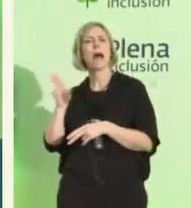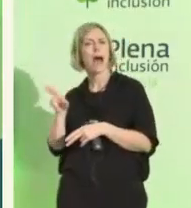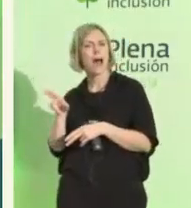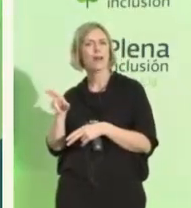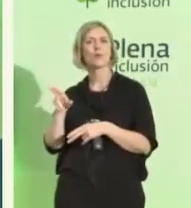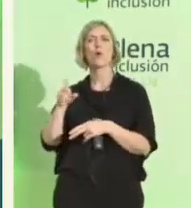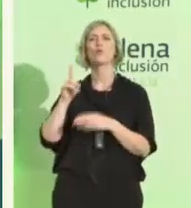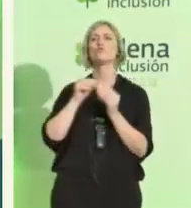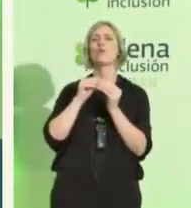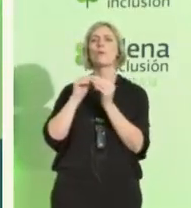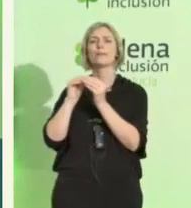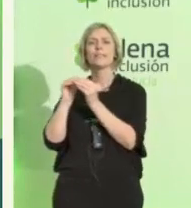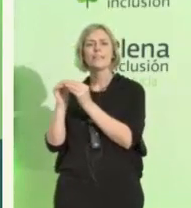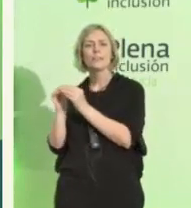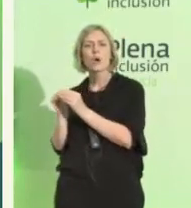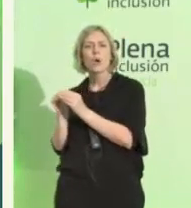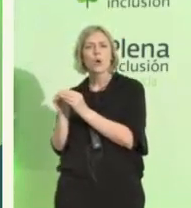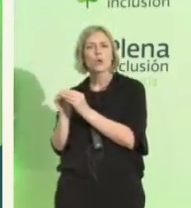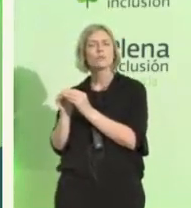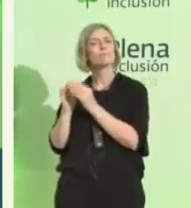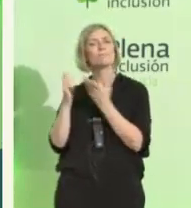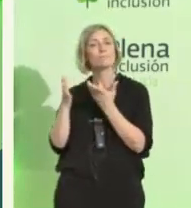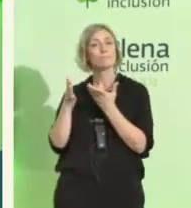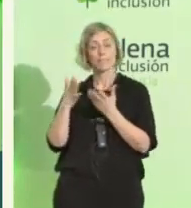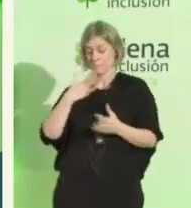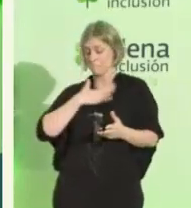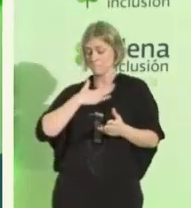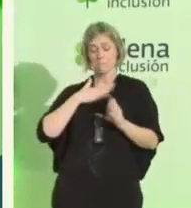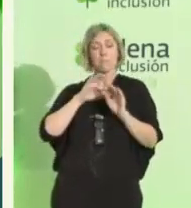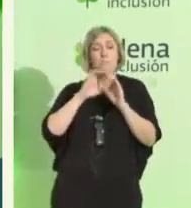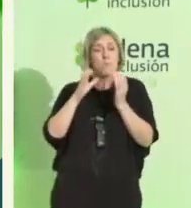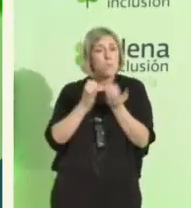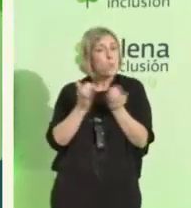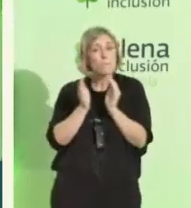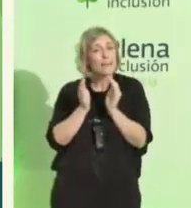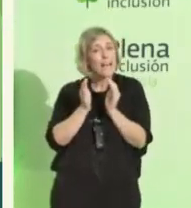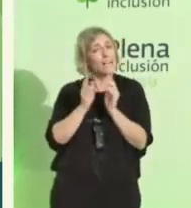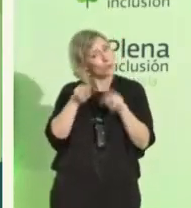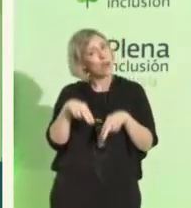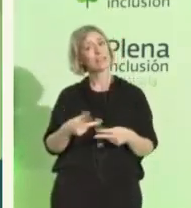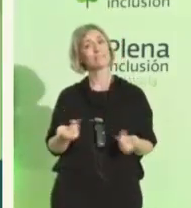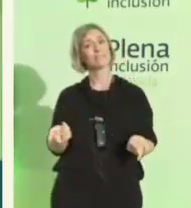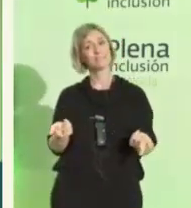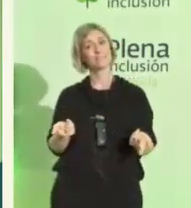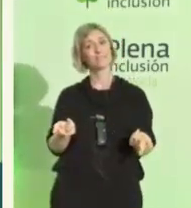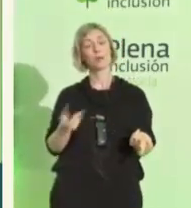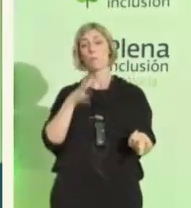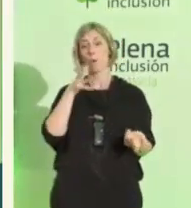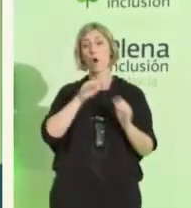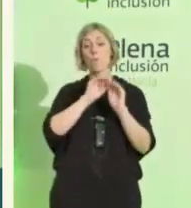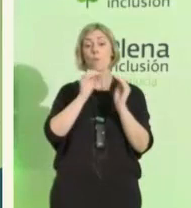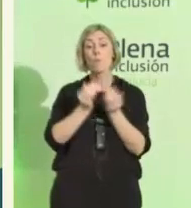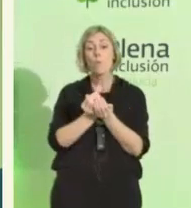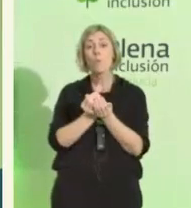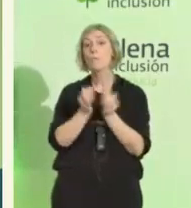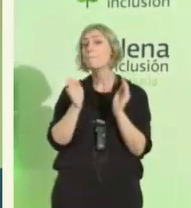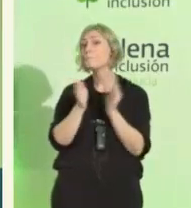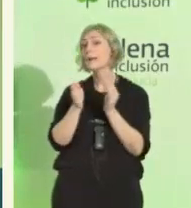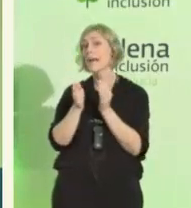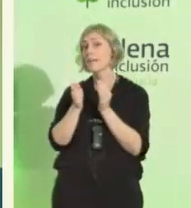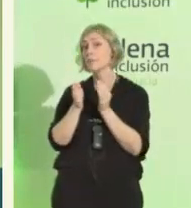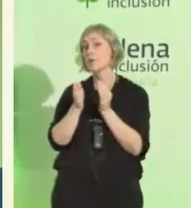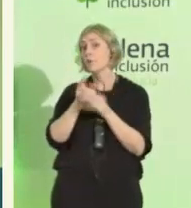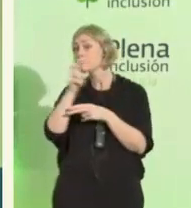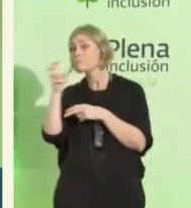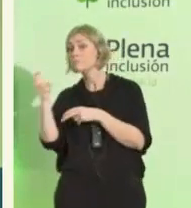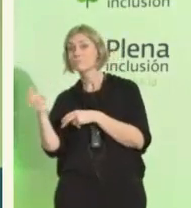mis sobrinos ese es un pequeño mundo porque los pequeños mundos hace una